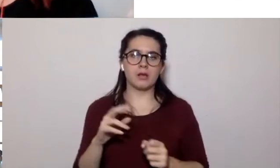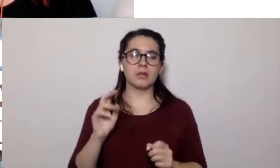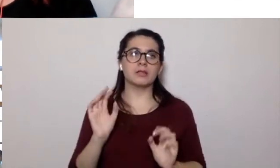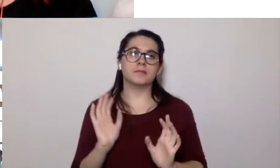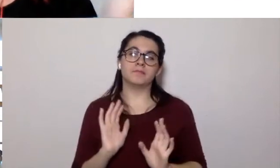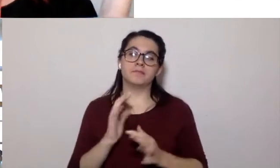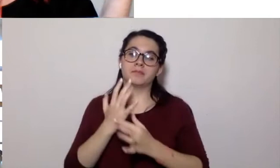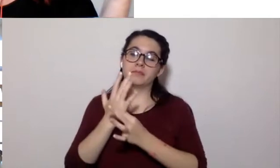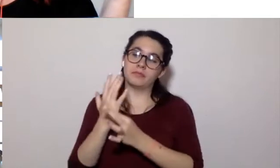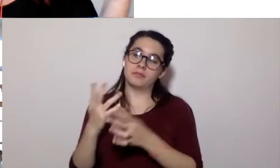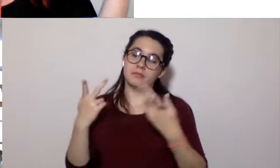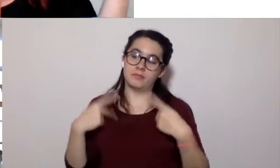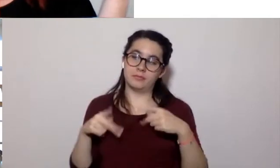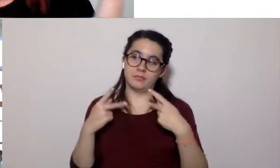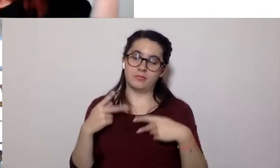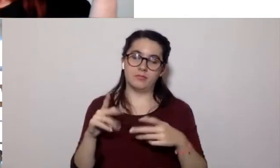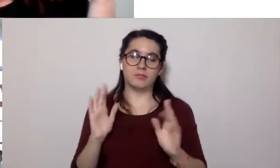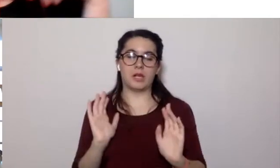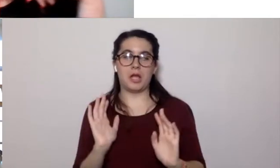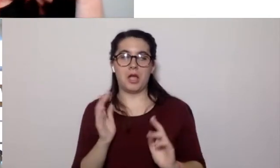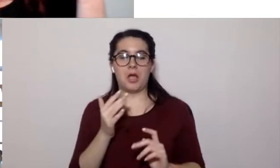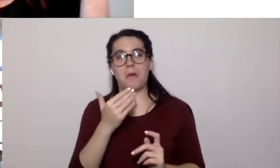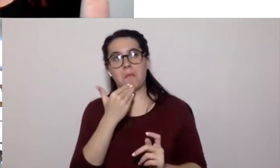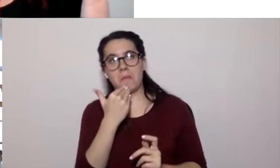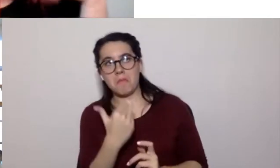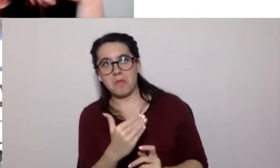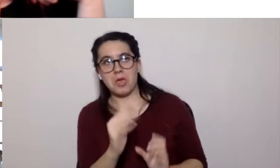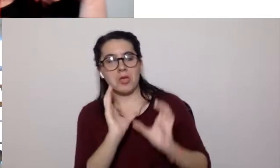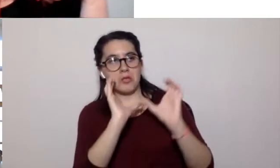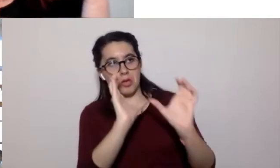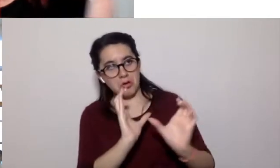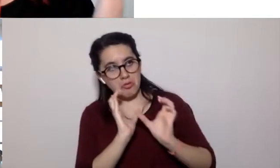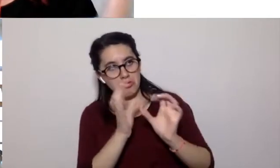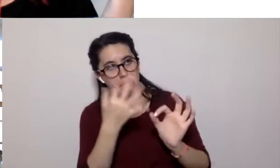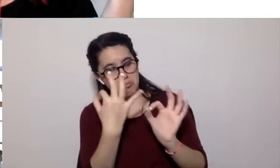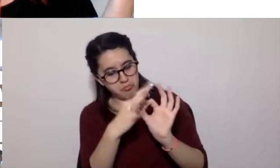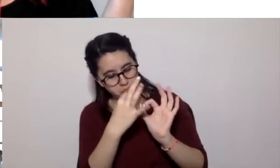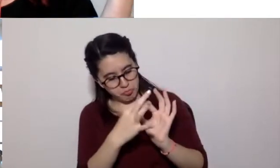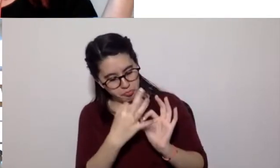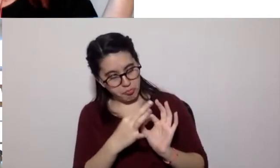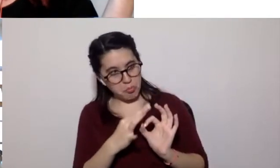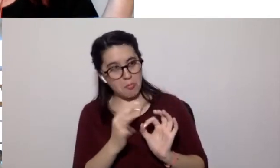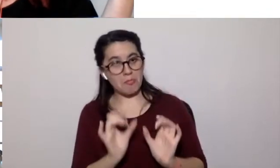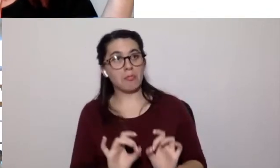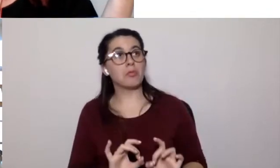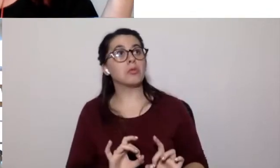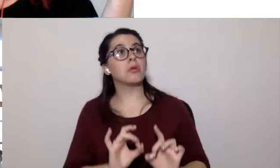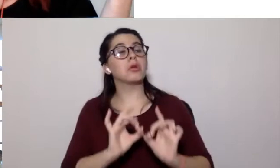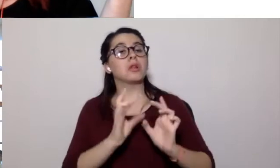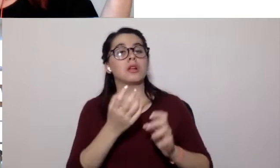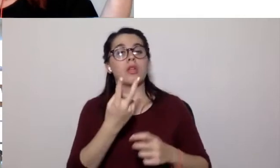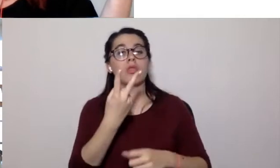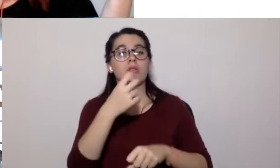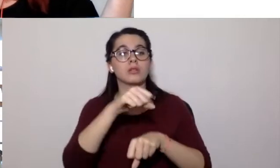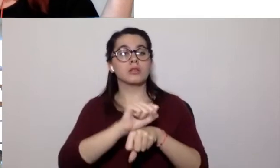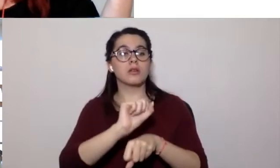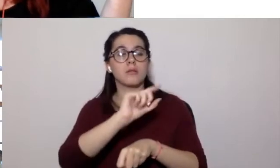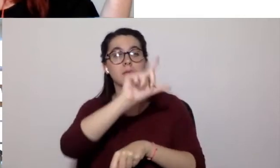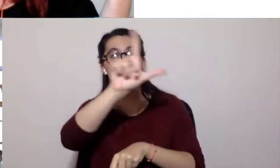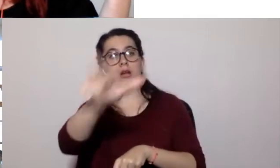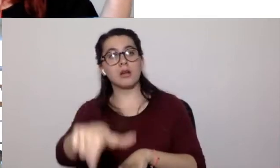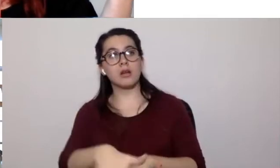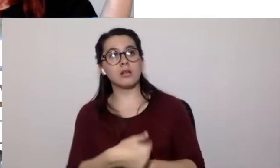con las mejores y cubriendo el protocolo, cumpliéndolo, y resulta que a las 2 semanas, ya sé de varios casos,